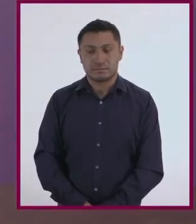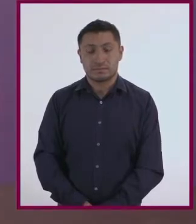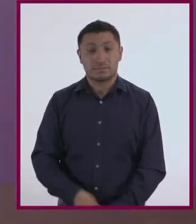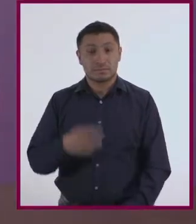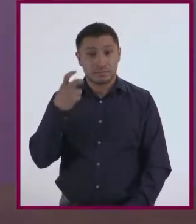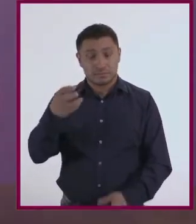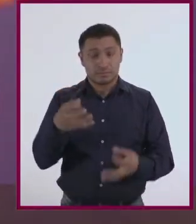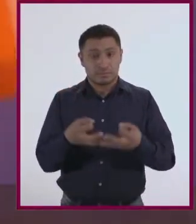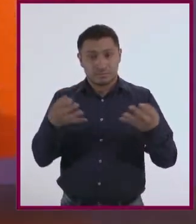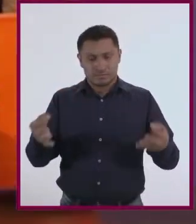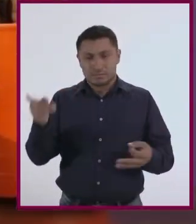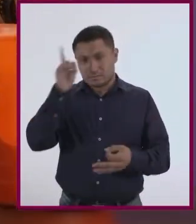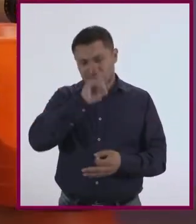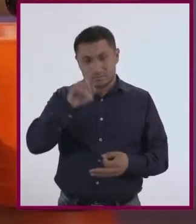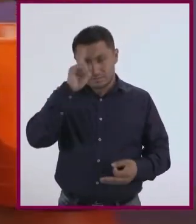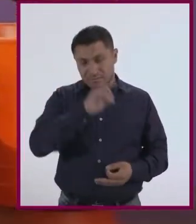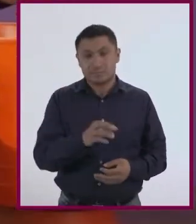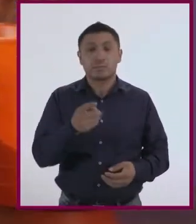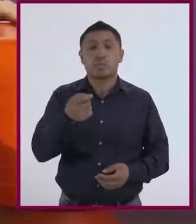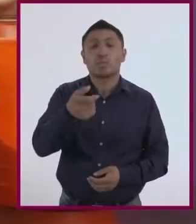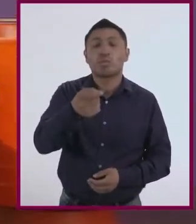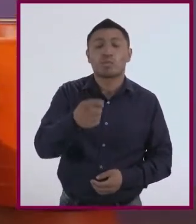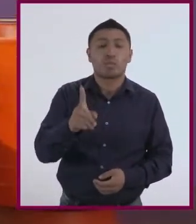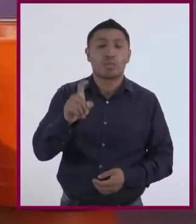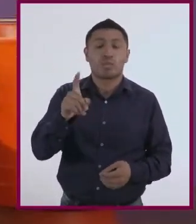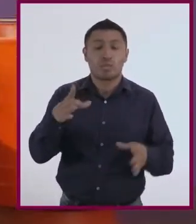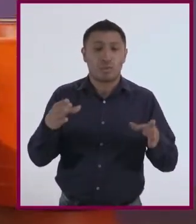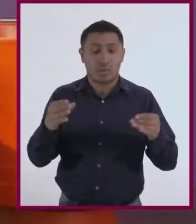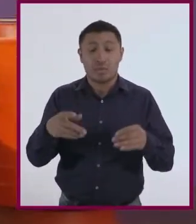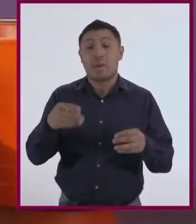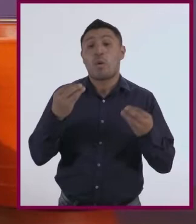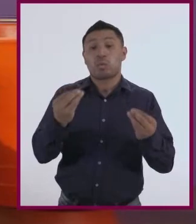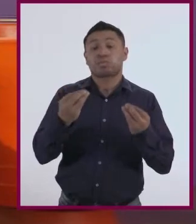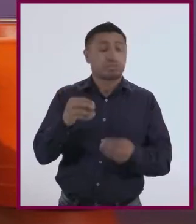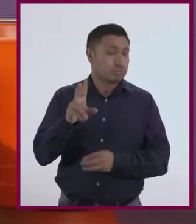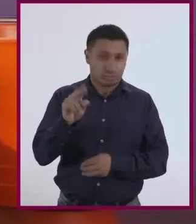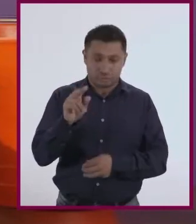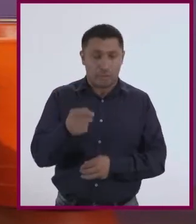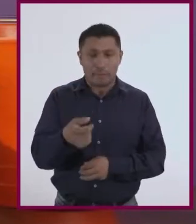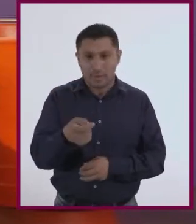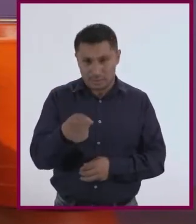Esta tierra, recomendablemente que esté un poquito húmeda, pero no que está mojada totalmente.